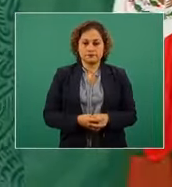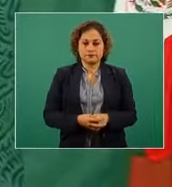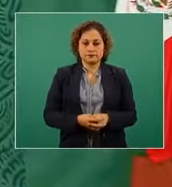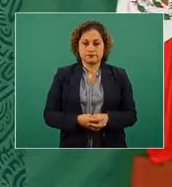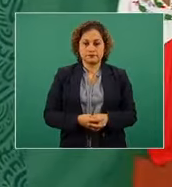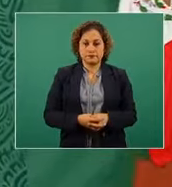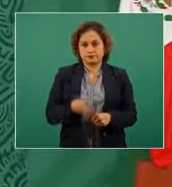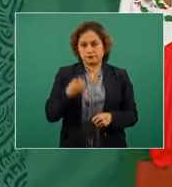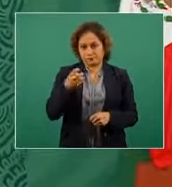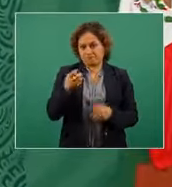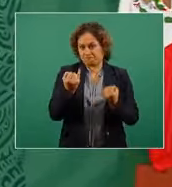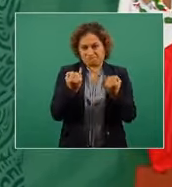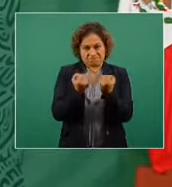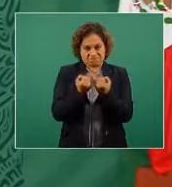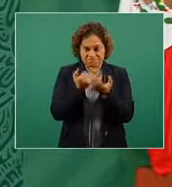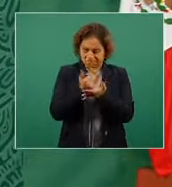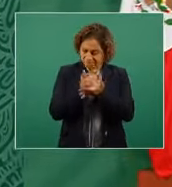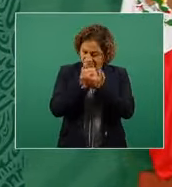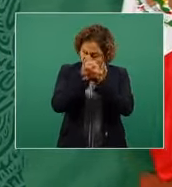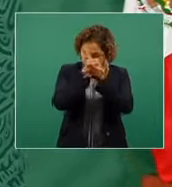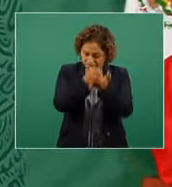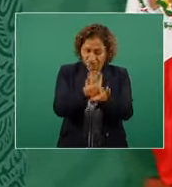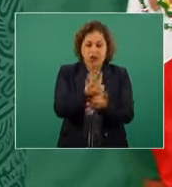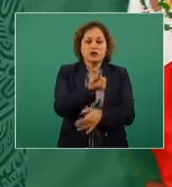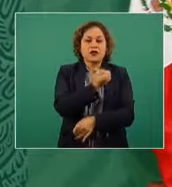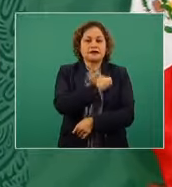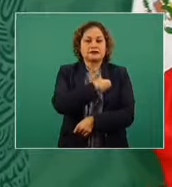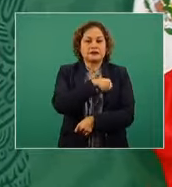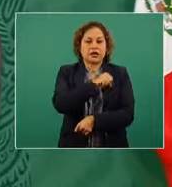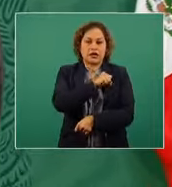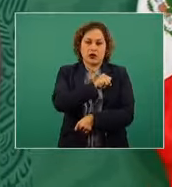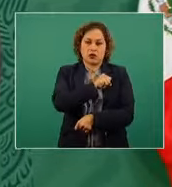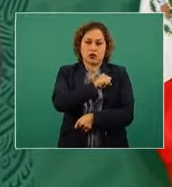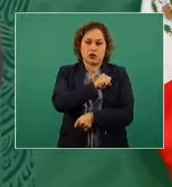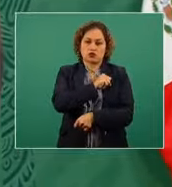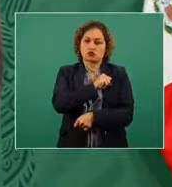ayuda mucho a la salud, es